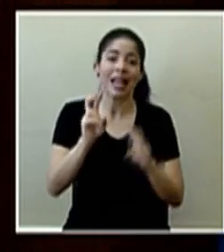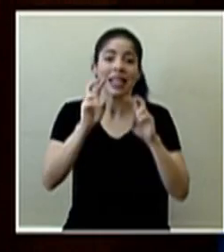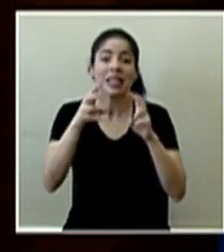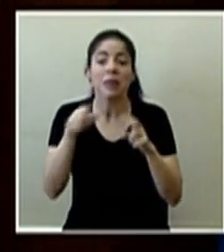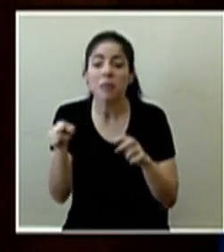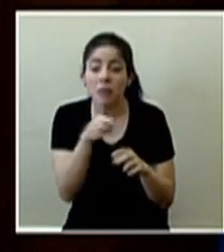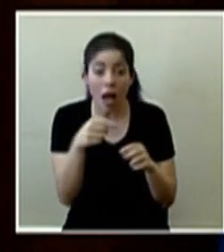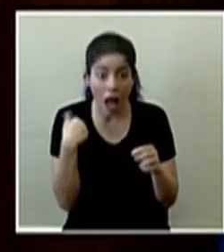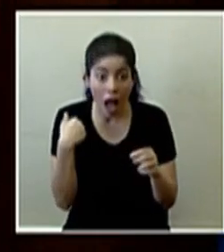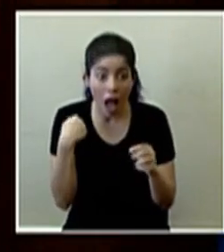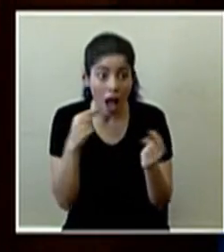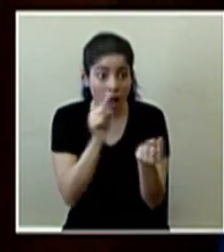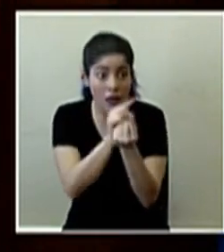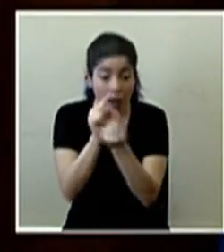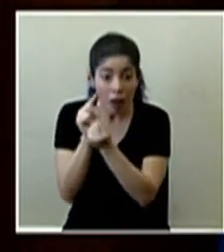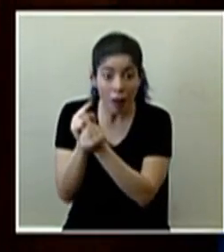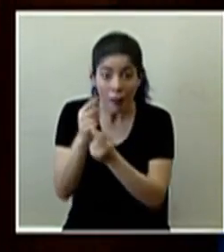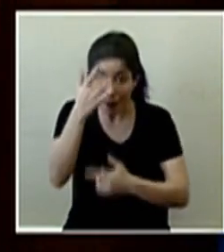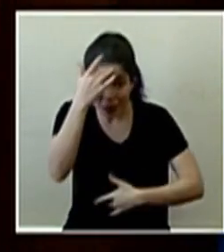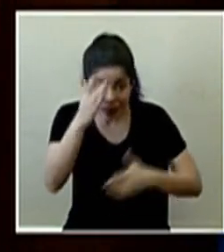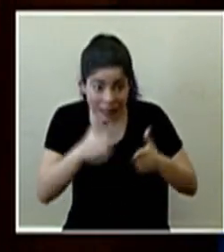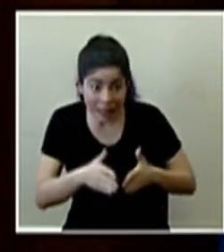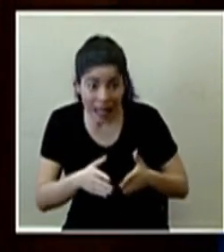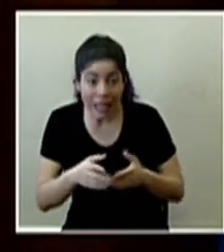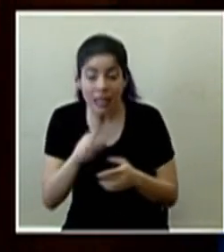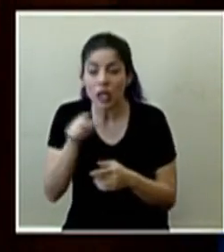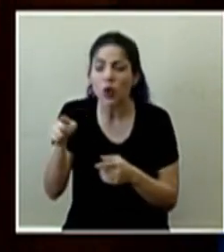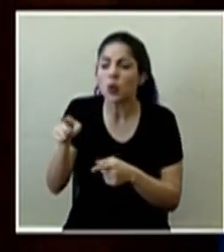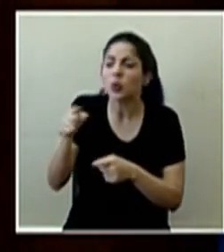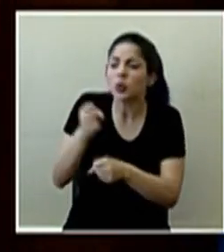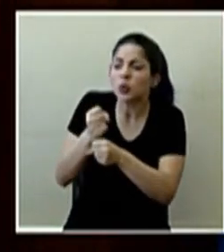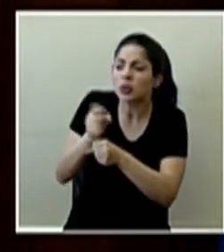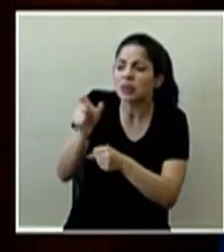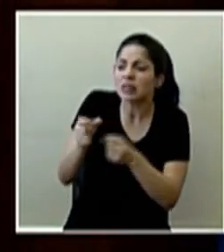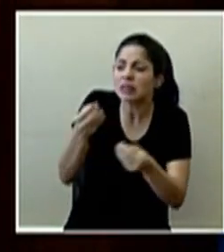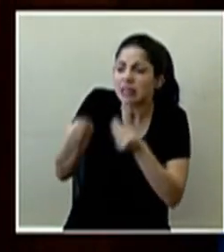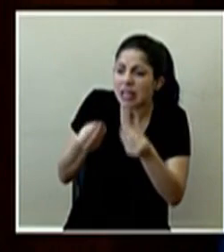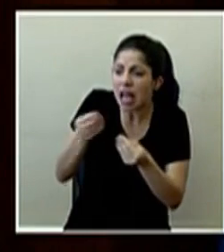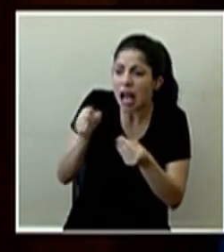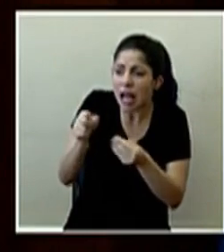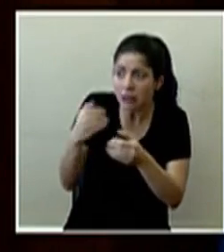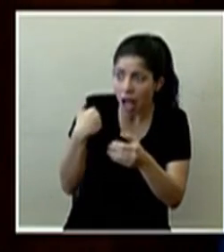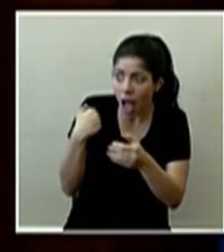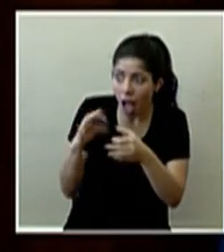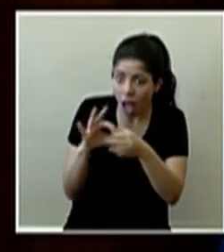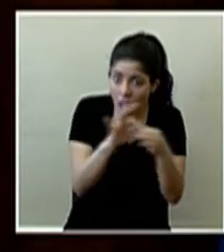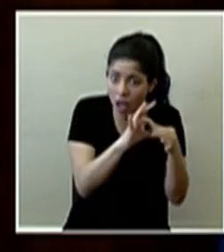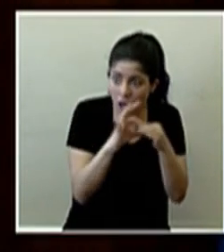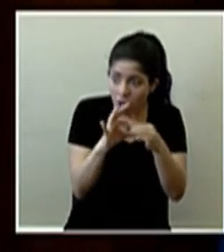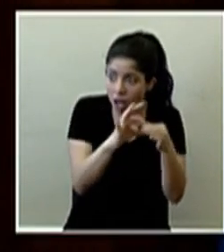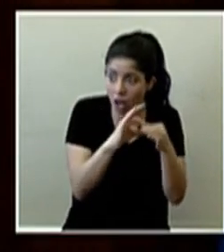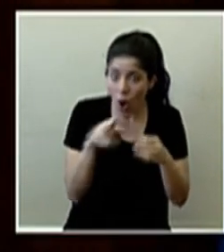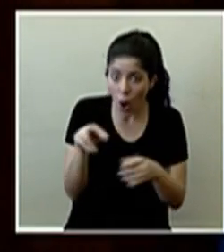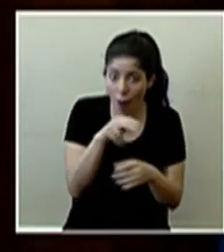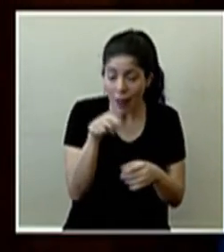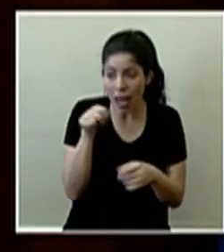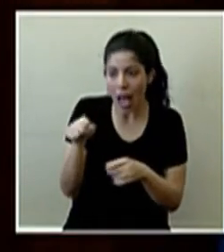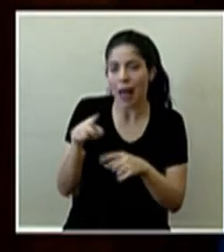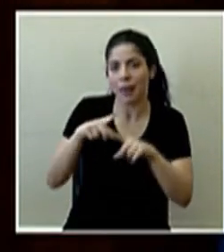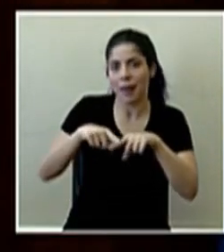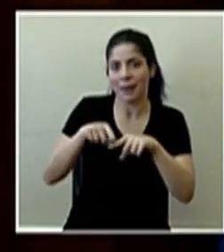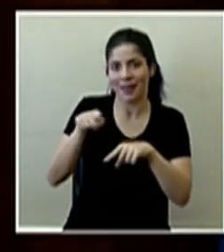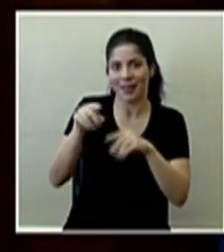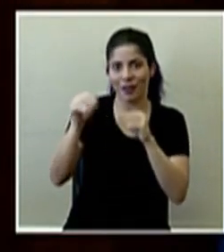de exposición a pacientes y de prácticas de relacionamiento entre colegas